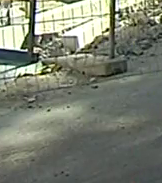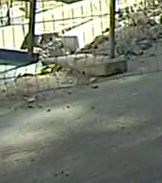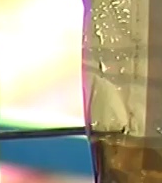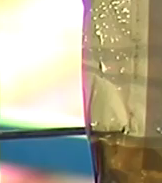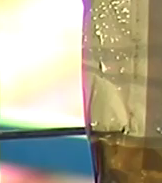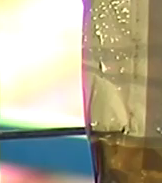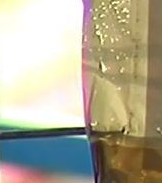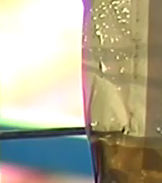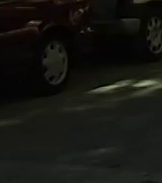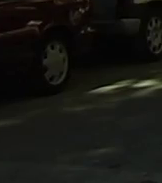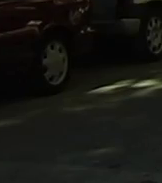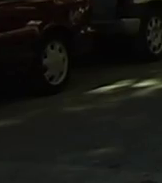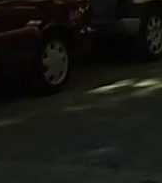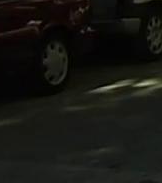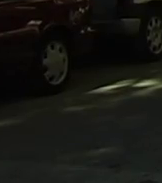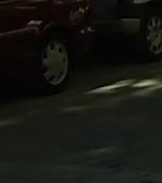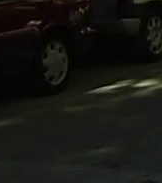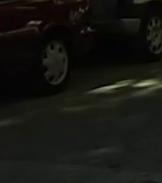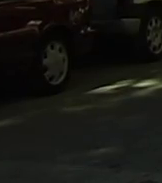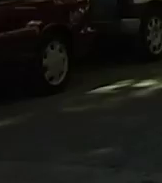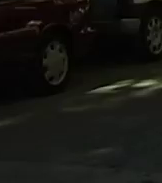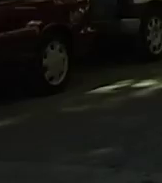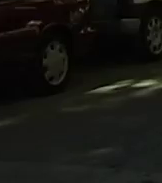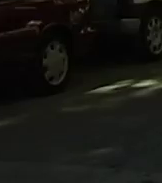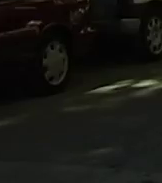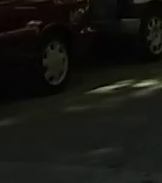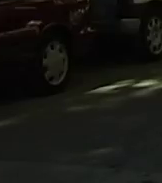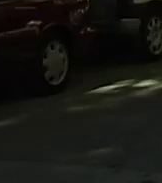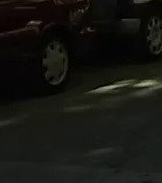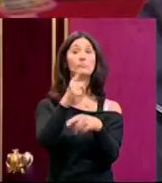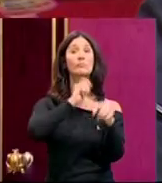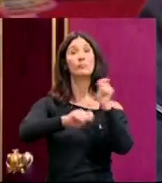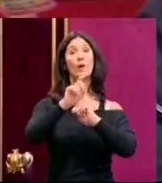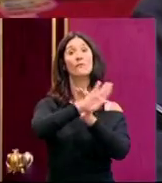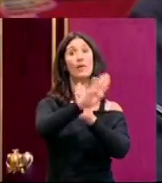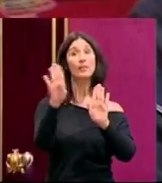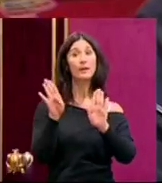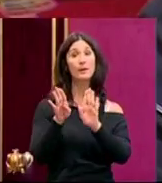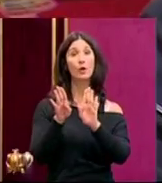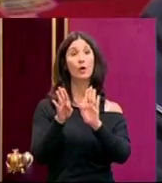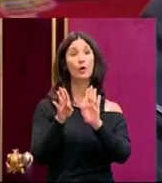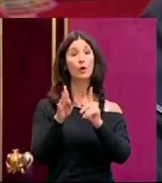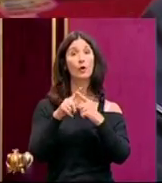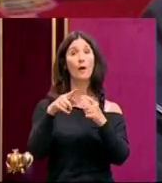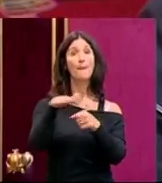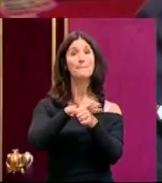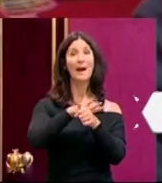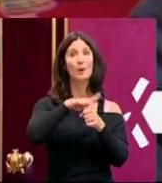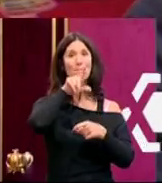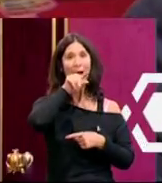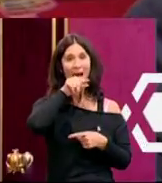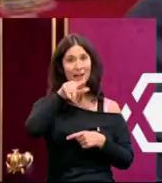así como la pasarela que conecta Camino de Ronda con Pajaritos. Asociaciones de vecinos, tanto del el barrio de Los